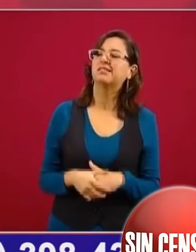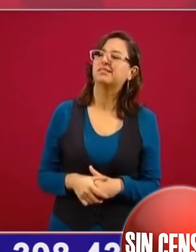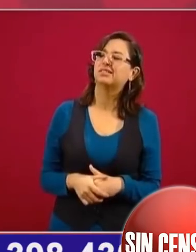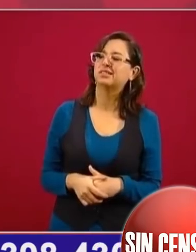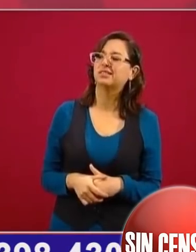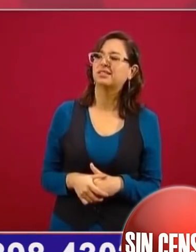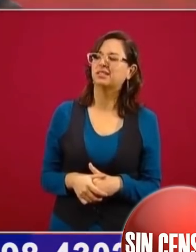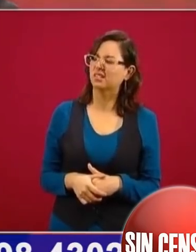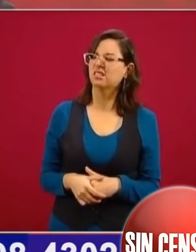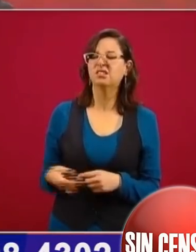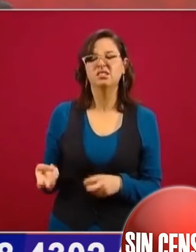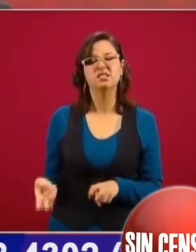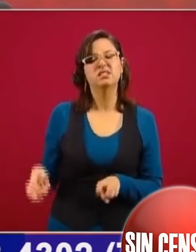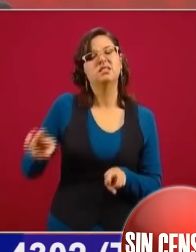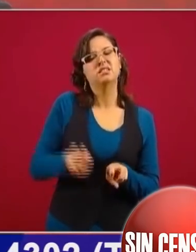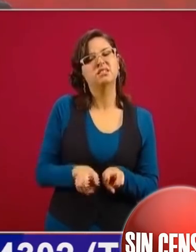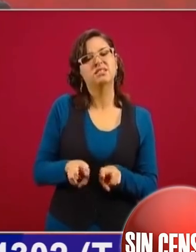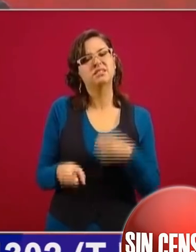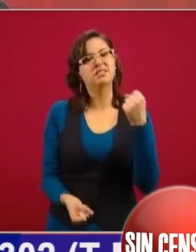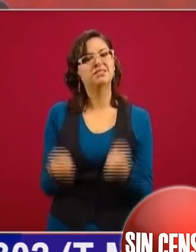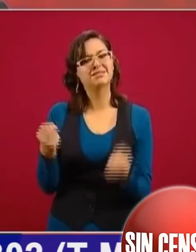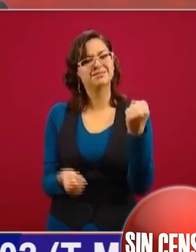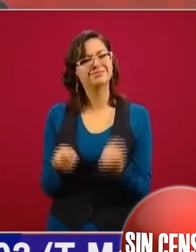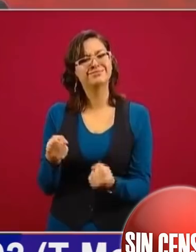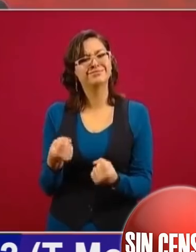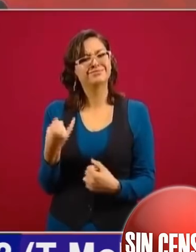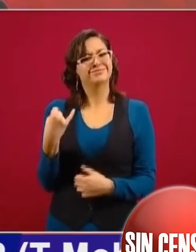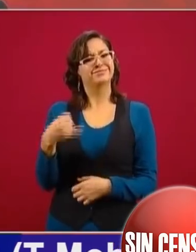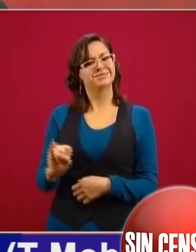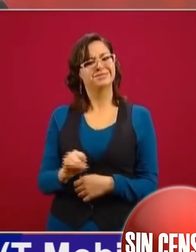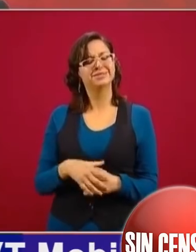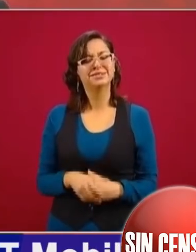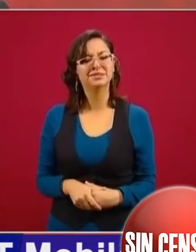a usar el carro.